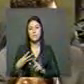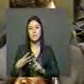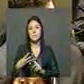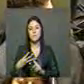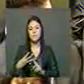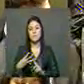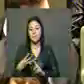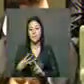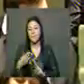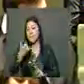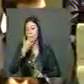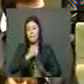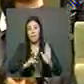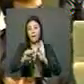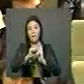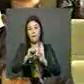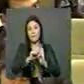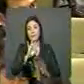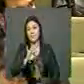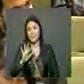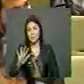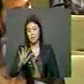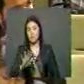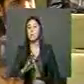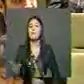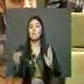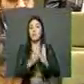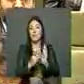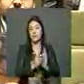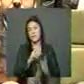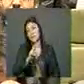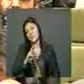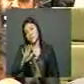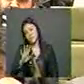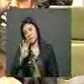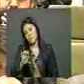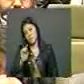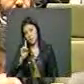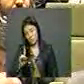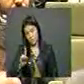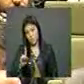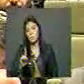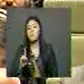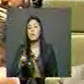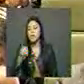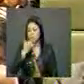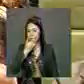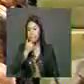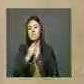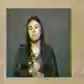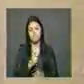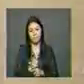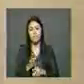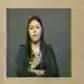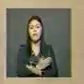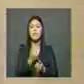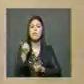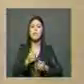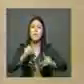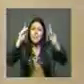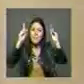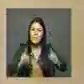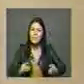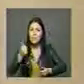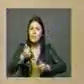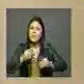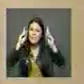en el artículo 35 del decreto 2591, efectivamente con relación a la decisión de